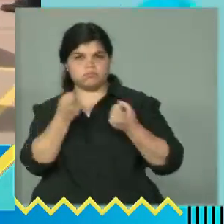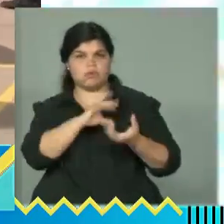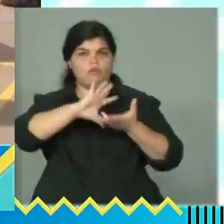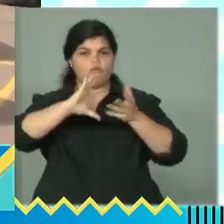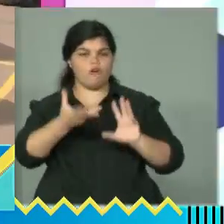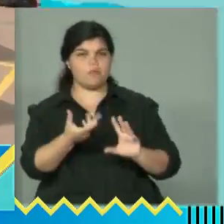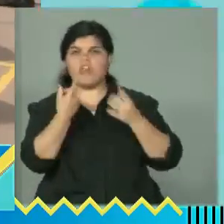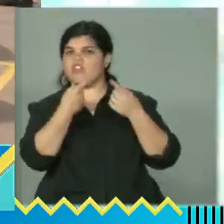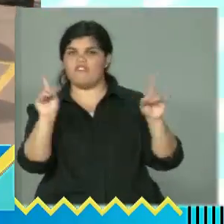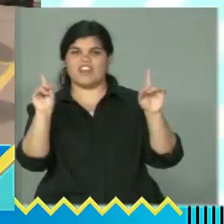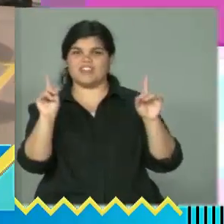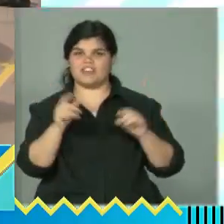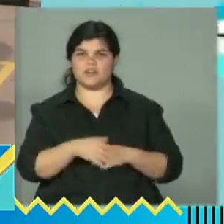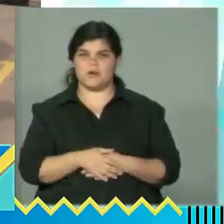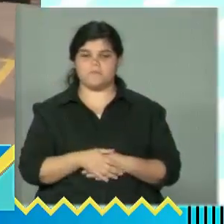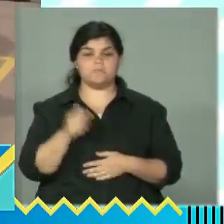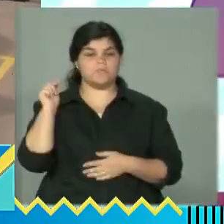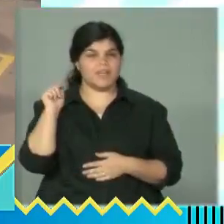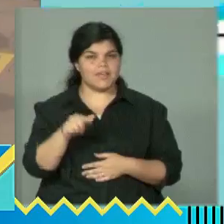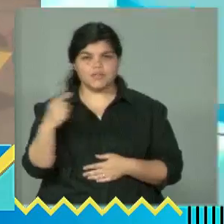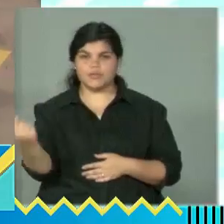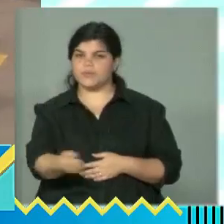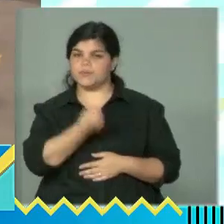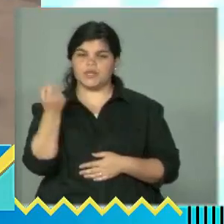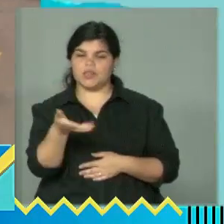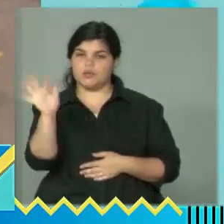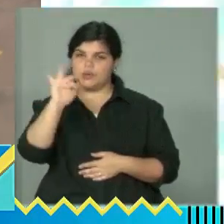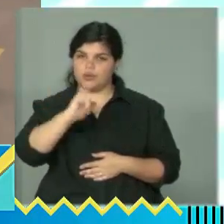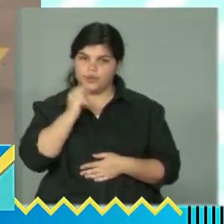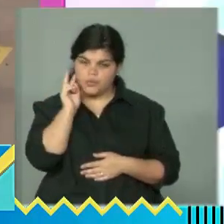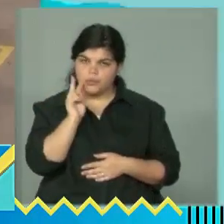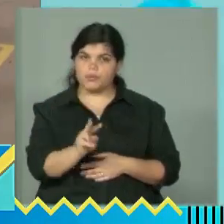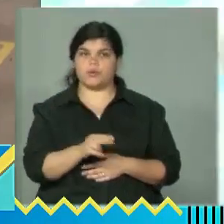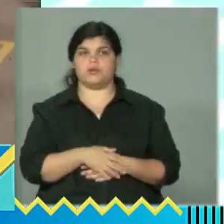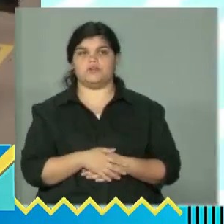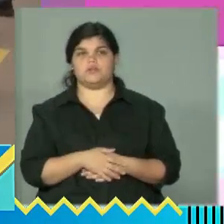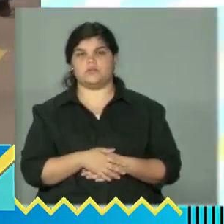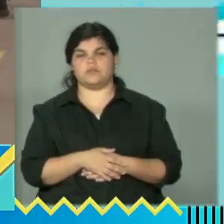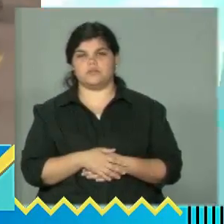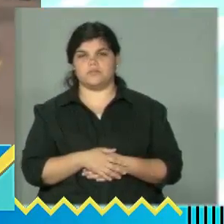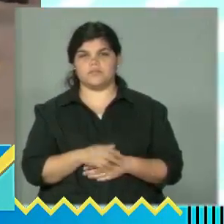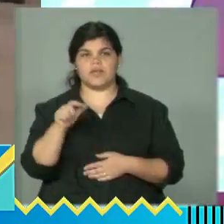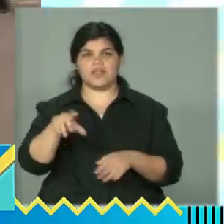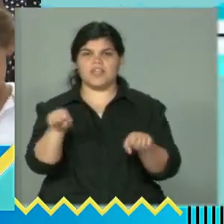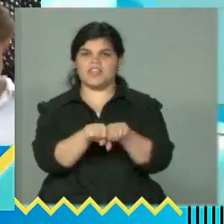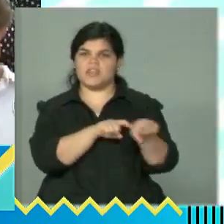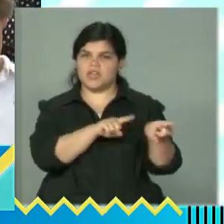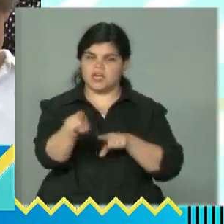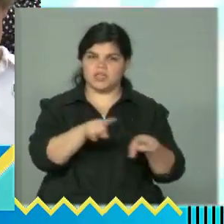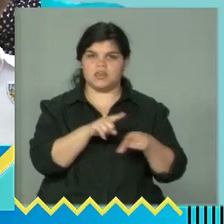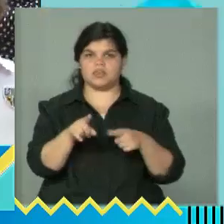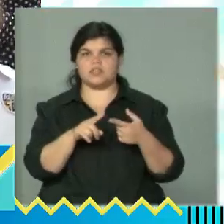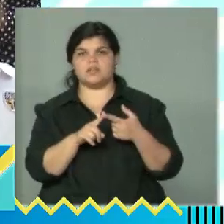Entonces, estas son las cosas que tenemos que ir viendo a diario. El tema del e-learning, el tema de internet, el tema de los